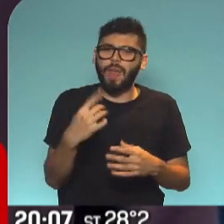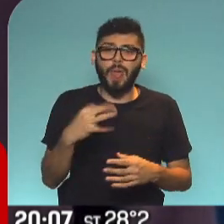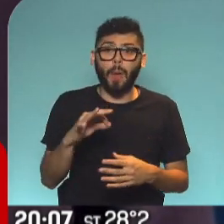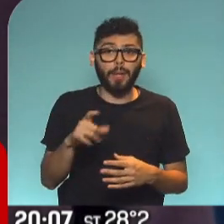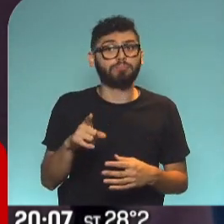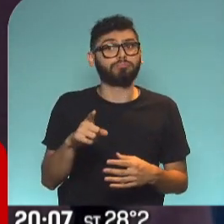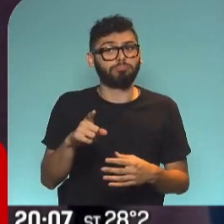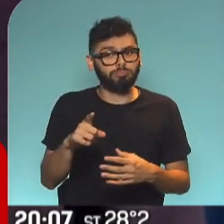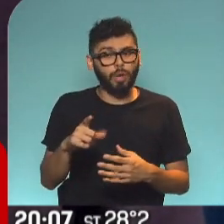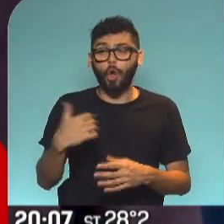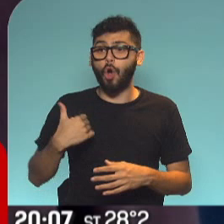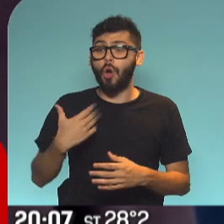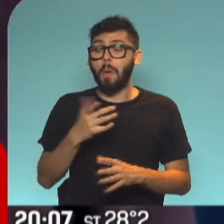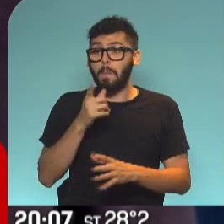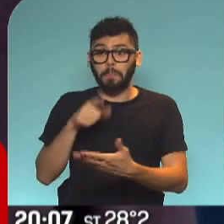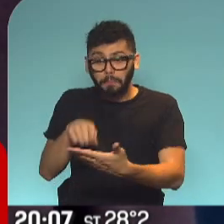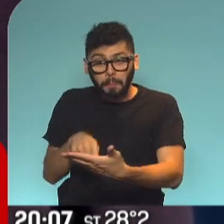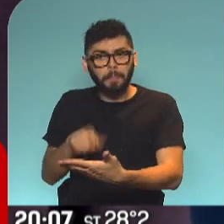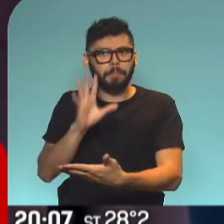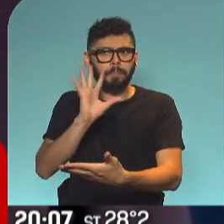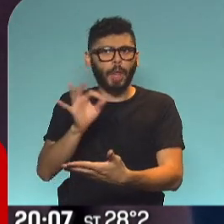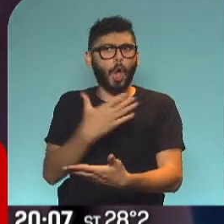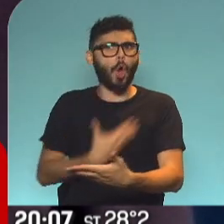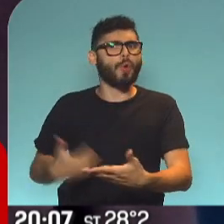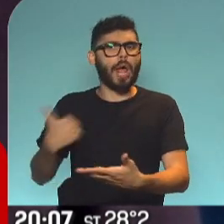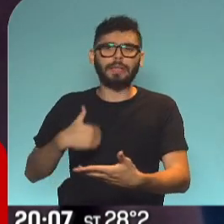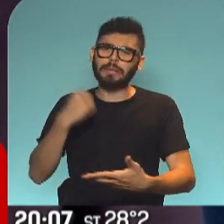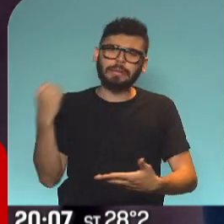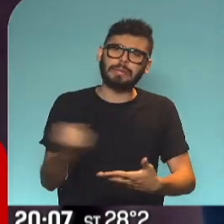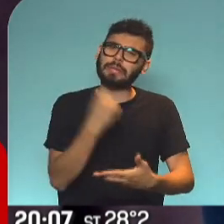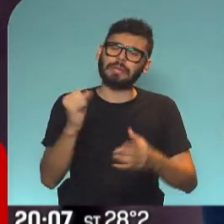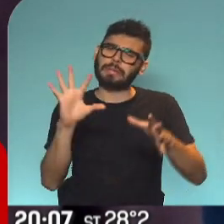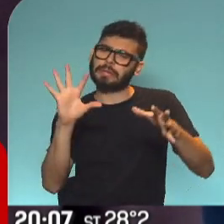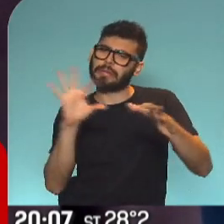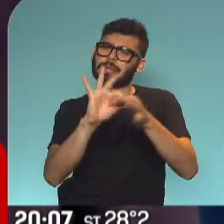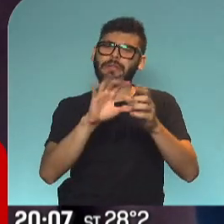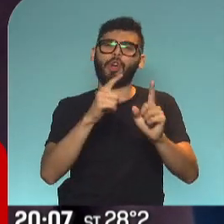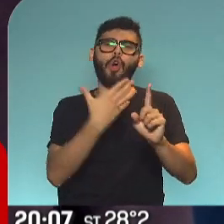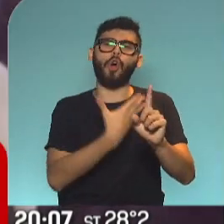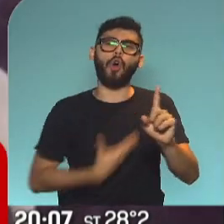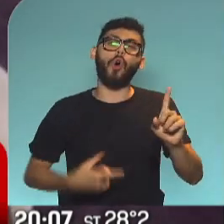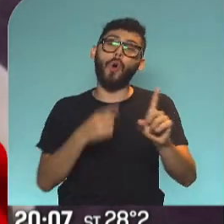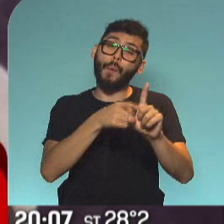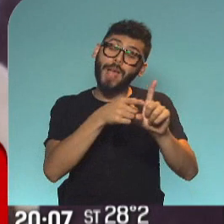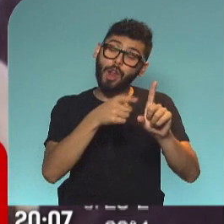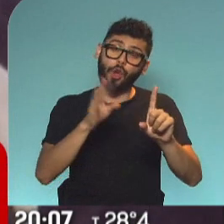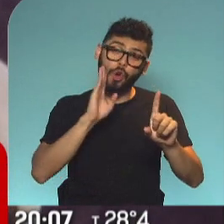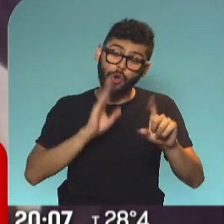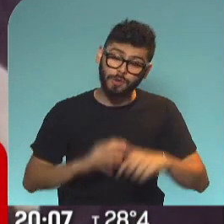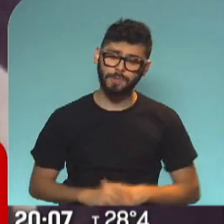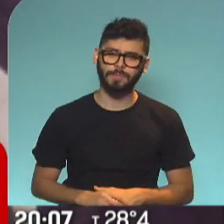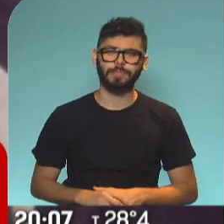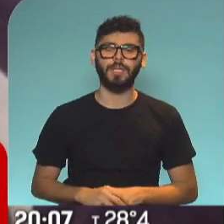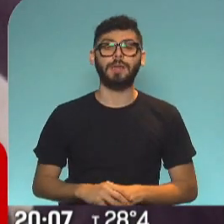claro interés por parte del gobierno argentino de trabajar conjuntamente con la nueva administración demócrata. Tenemos